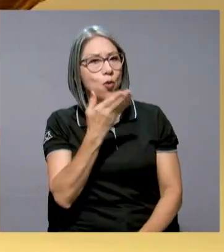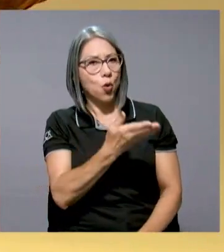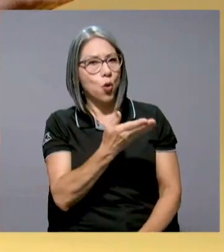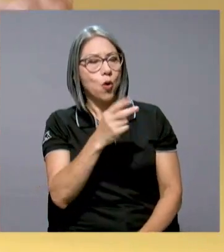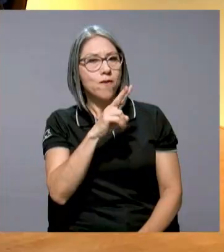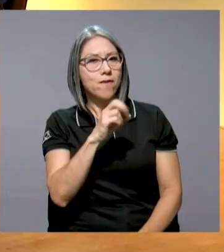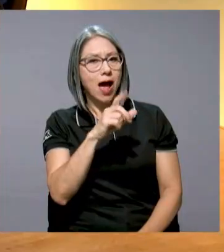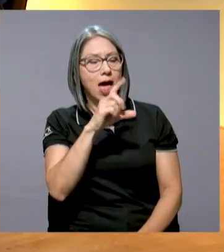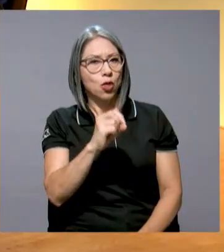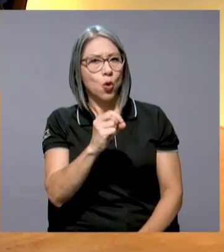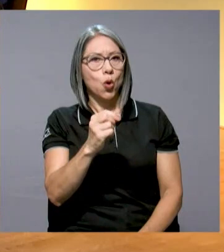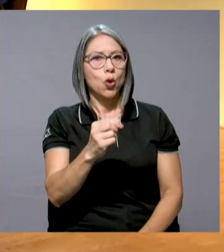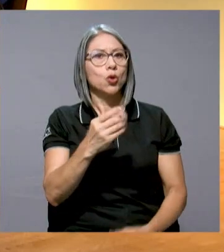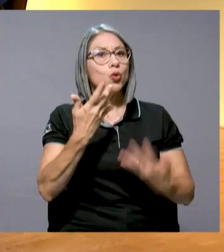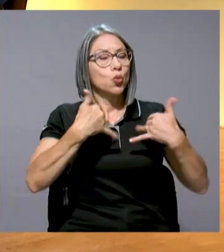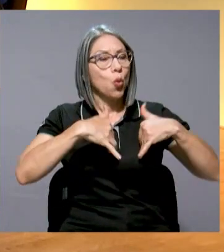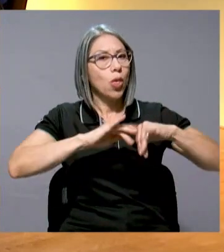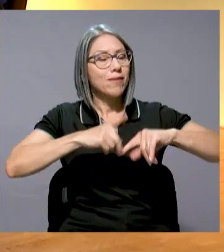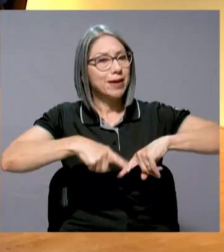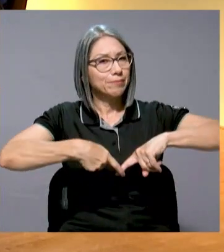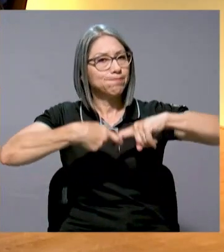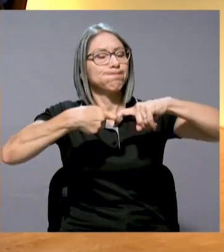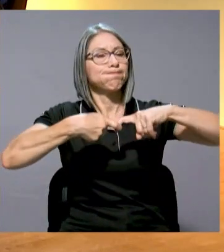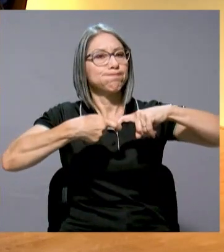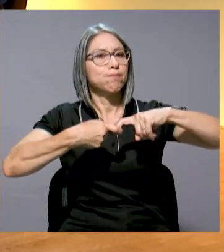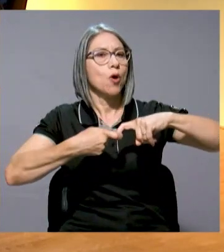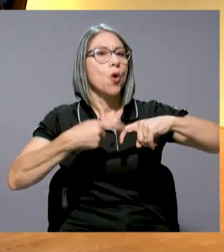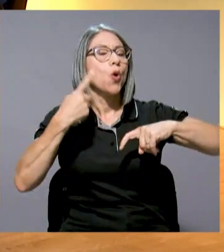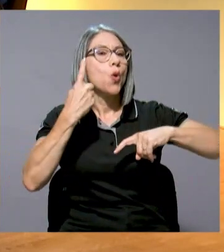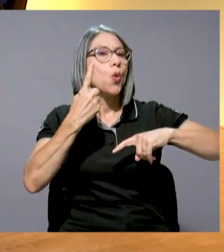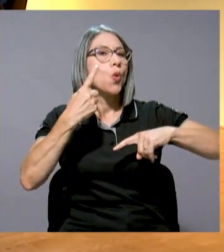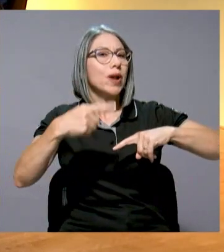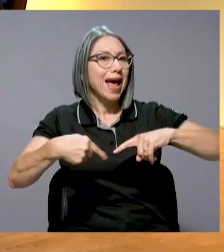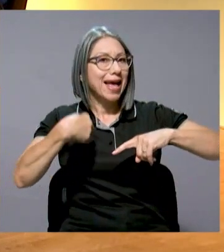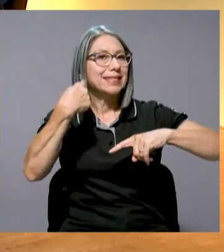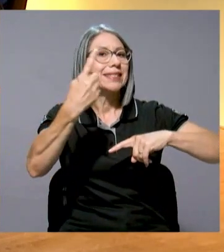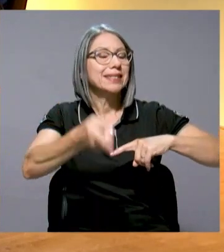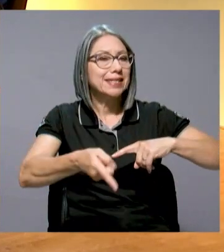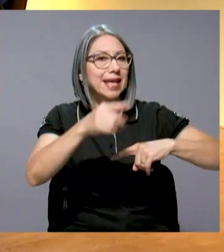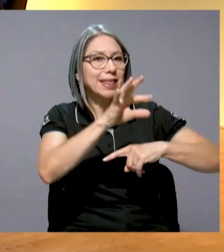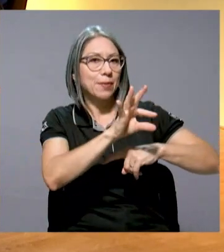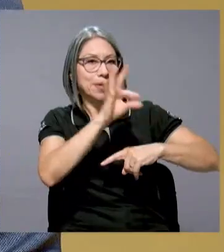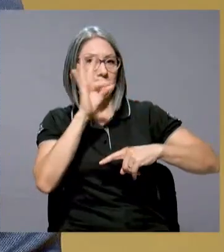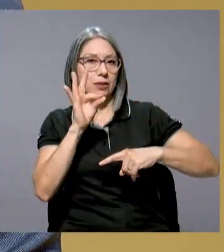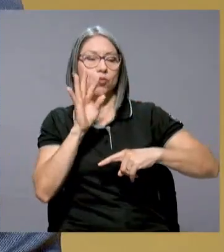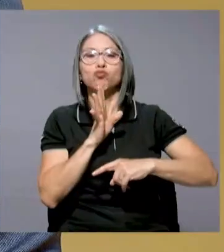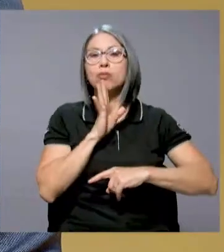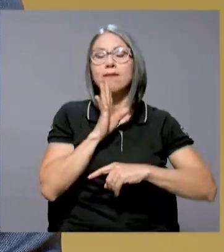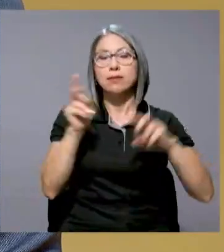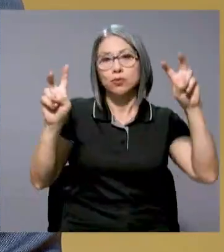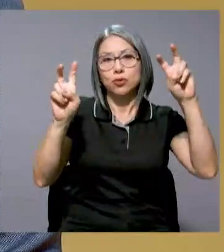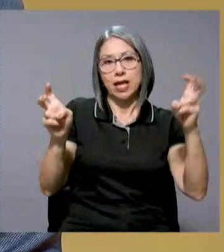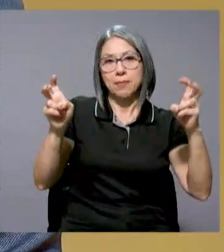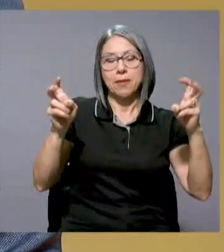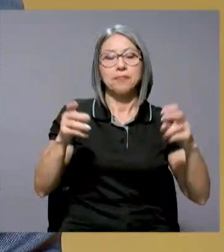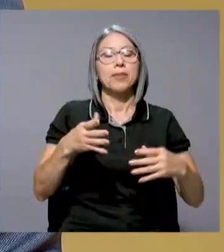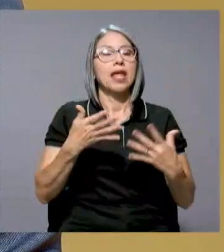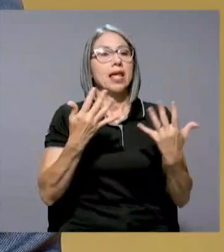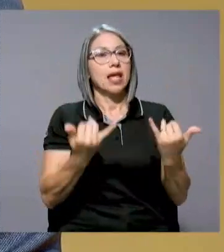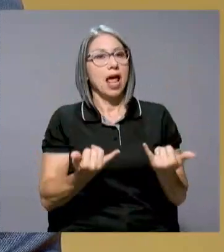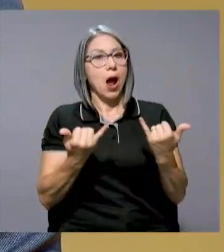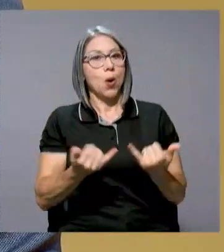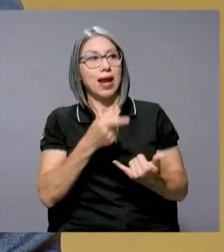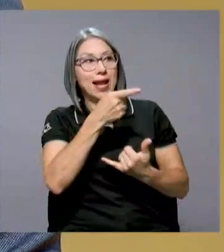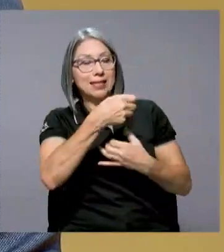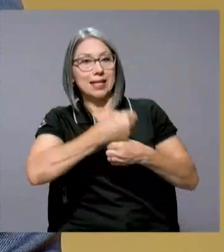Vado tenemos pendiente una siguiente invitación sobre un tema sobre el cual él está haciendo